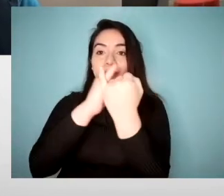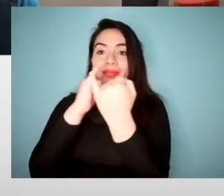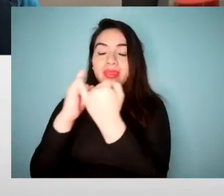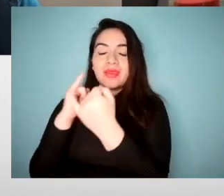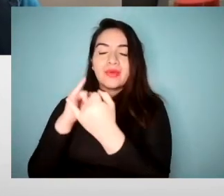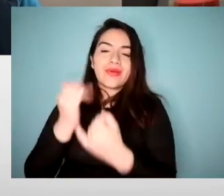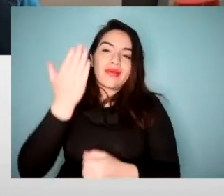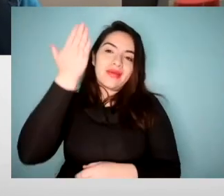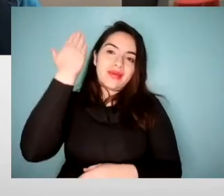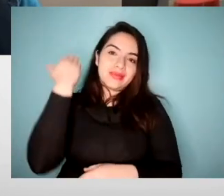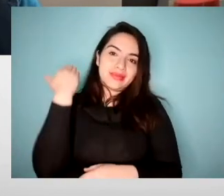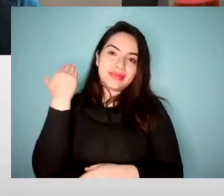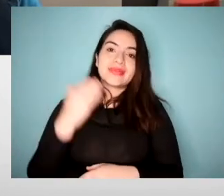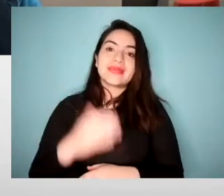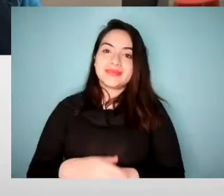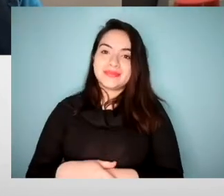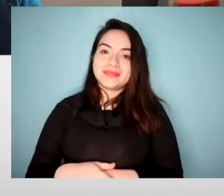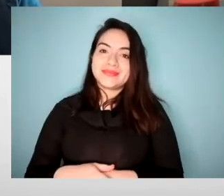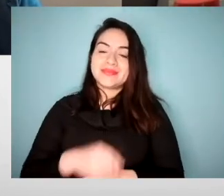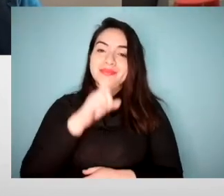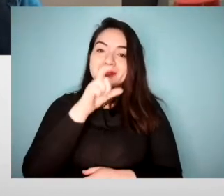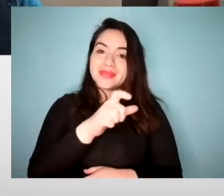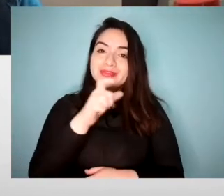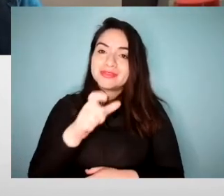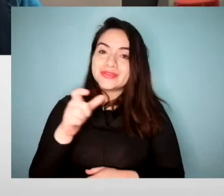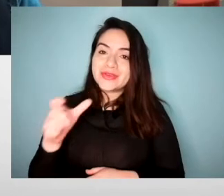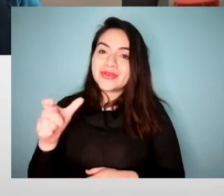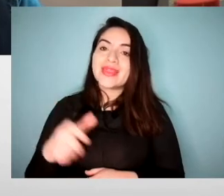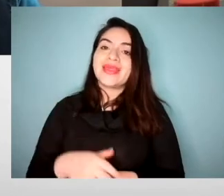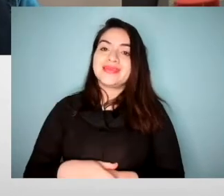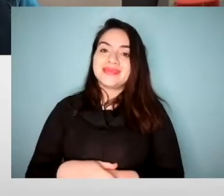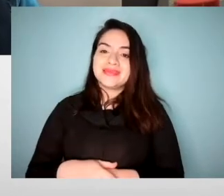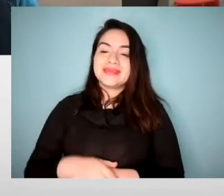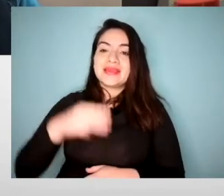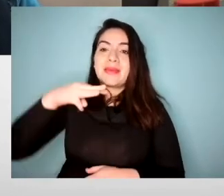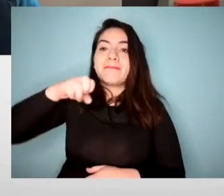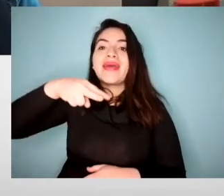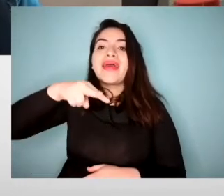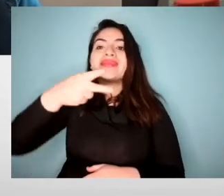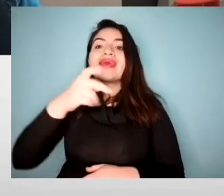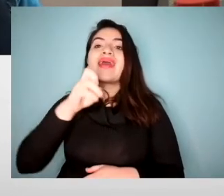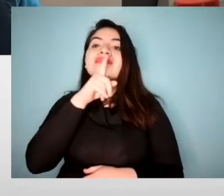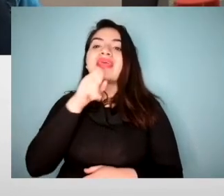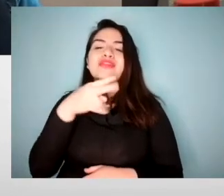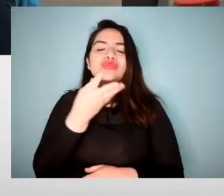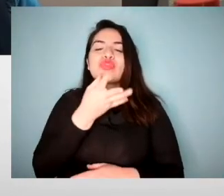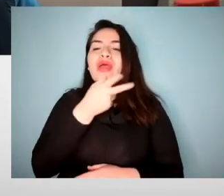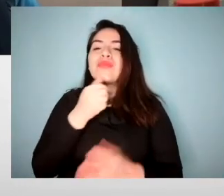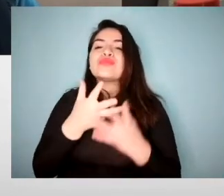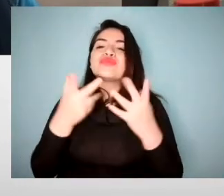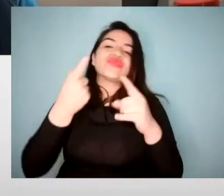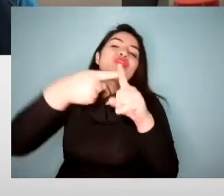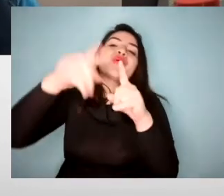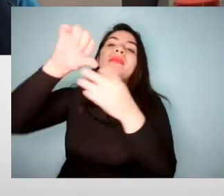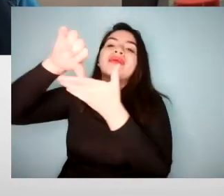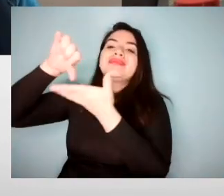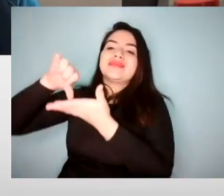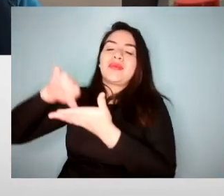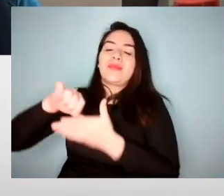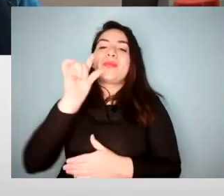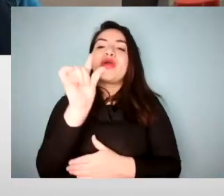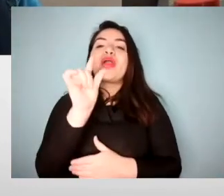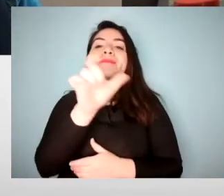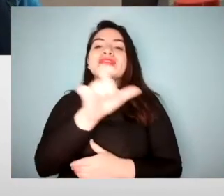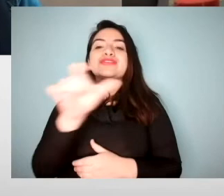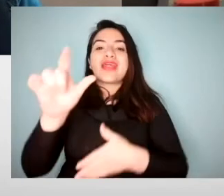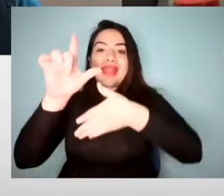tiempo, por las personas. En Manhattan no había muchos extranjeros y éramos muy pocos los latinos,